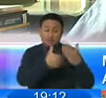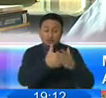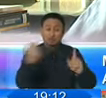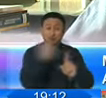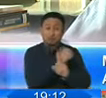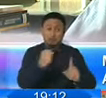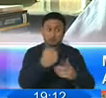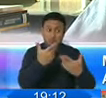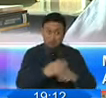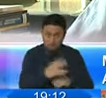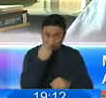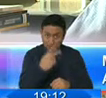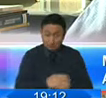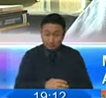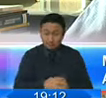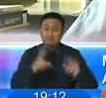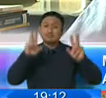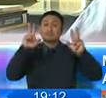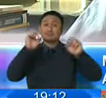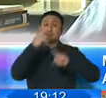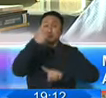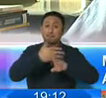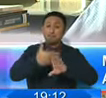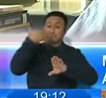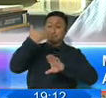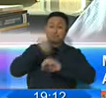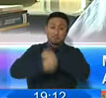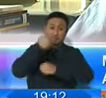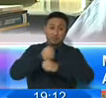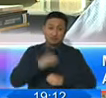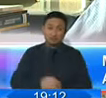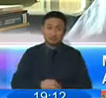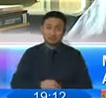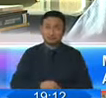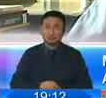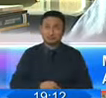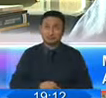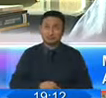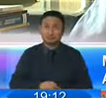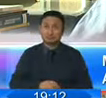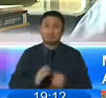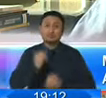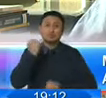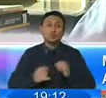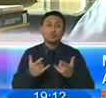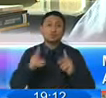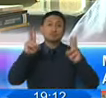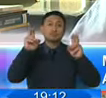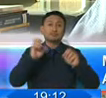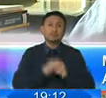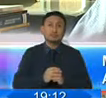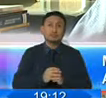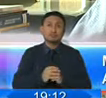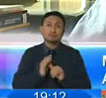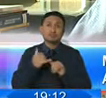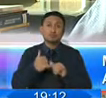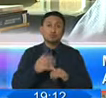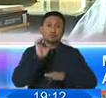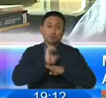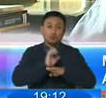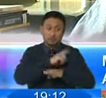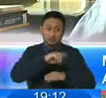hubo casos reportados en meses y años pasados. El más conmemorable es en este caso el de Cruz de Ecuador, que recibió